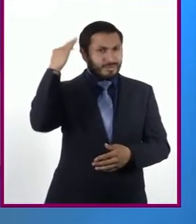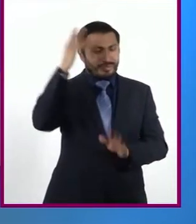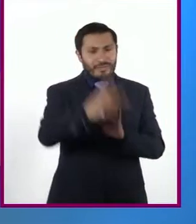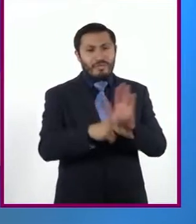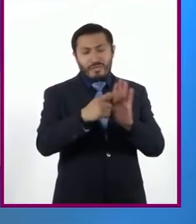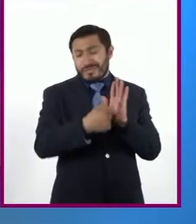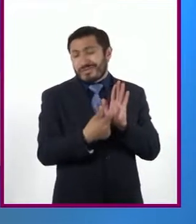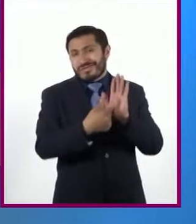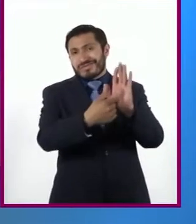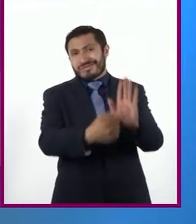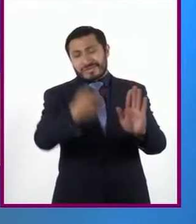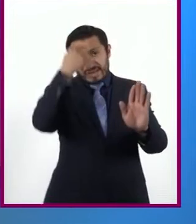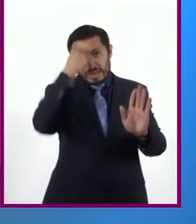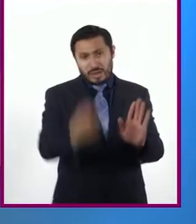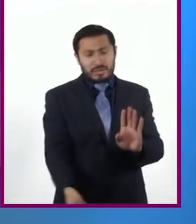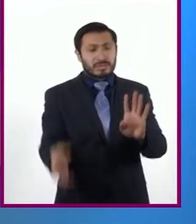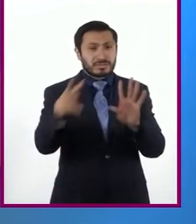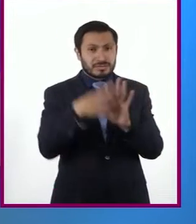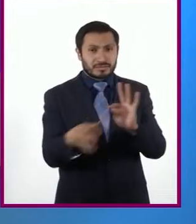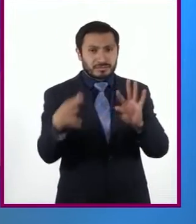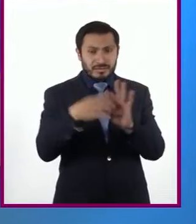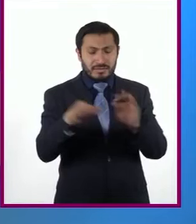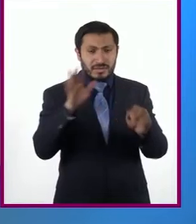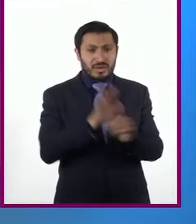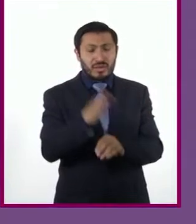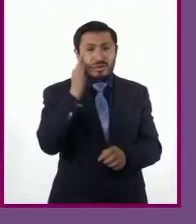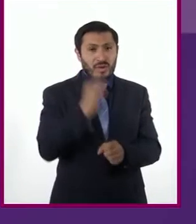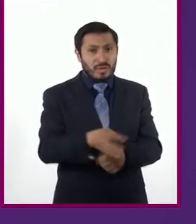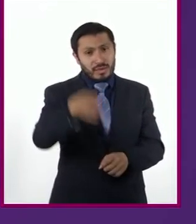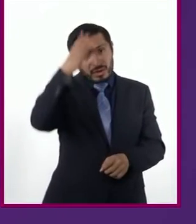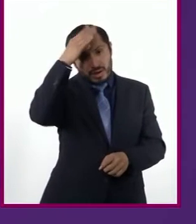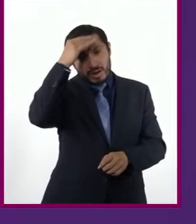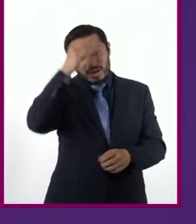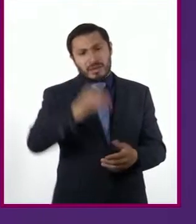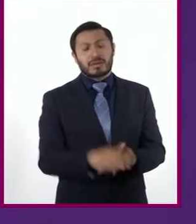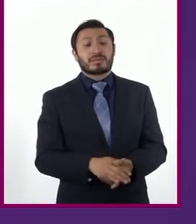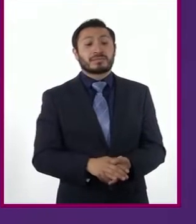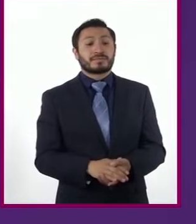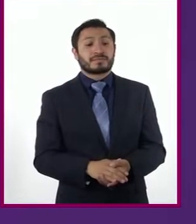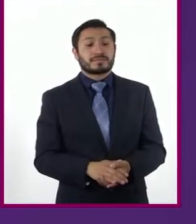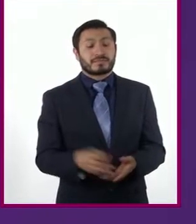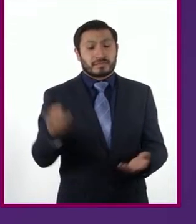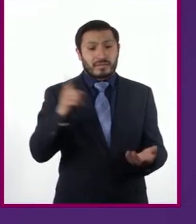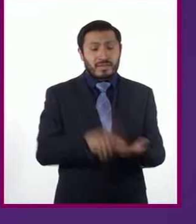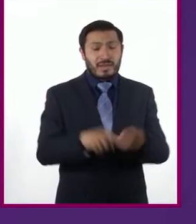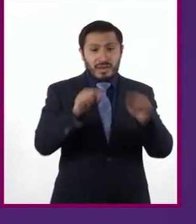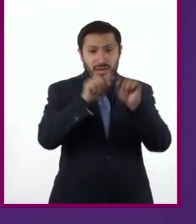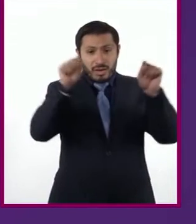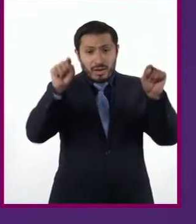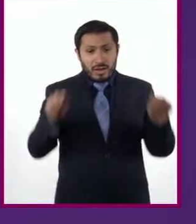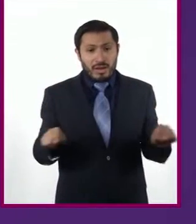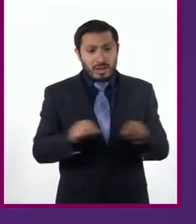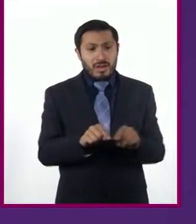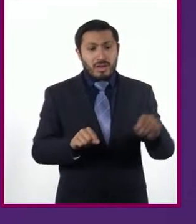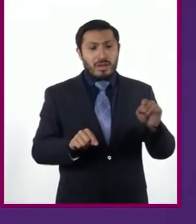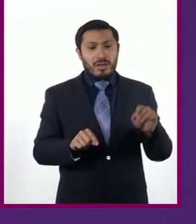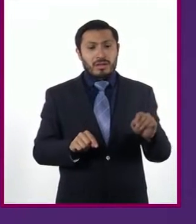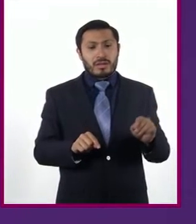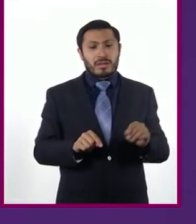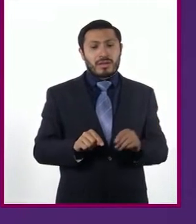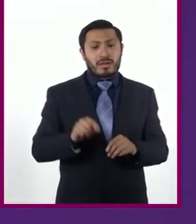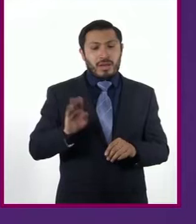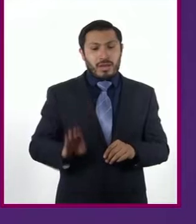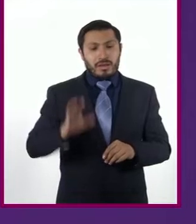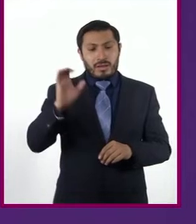diagrama para ejemplificar lo que acabamos de aprender. En el interior del cuadrilátero BCDE